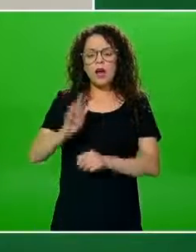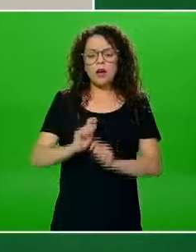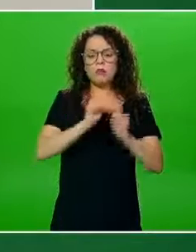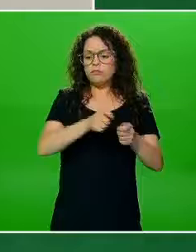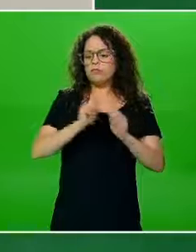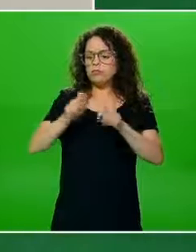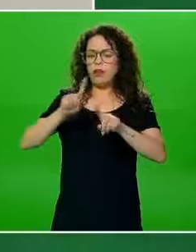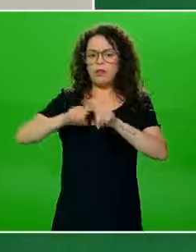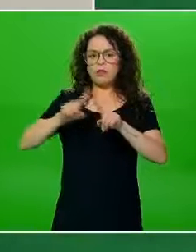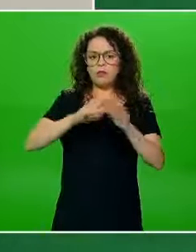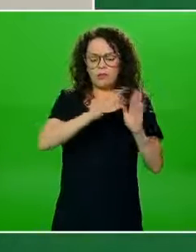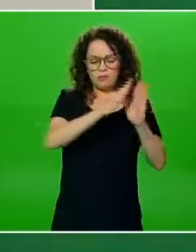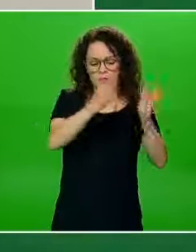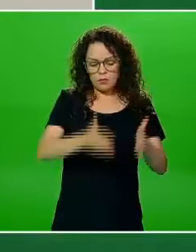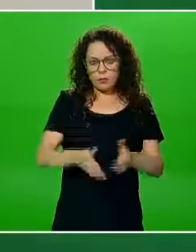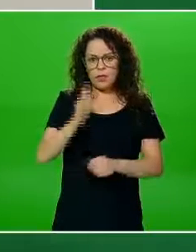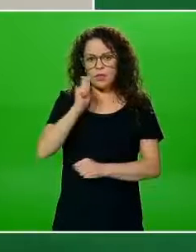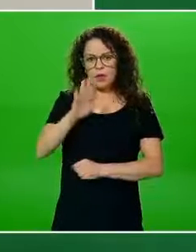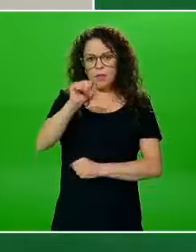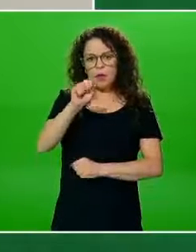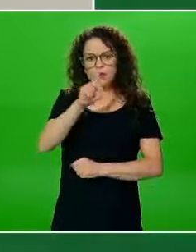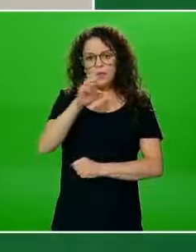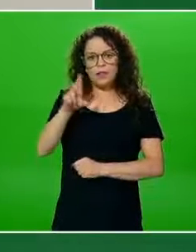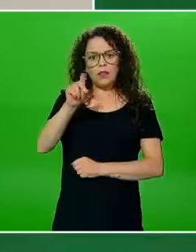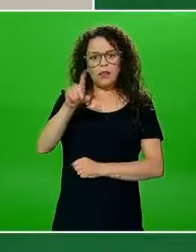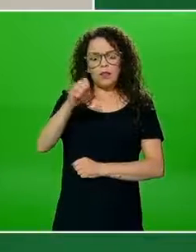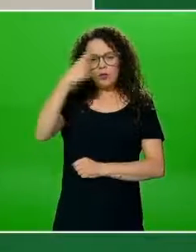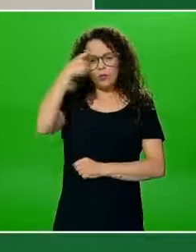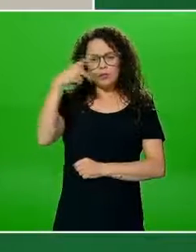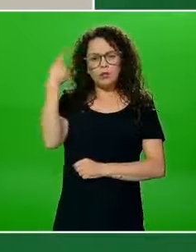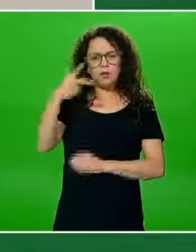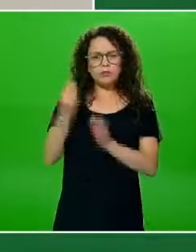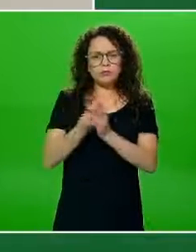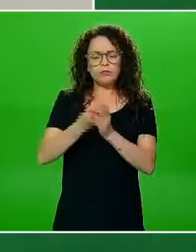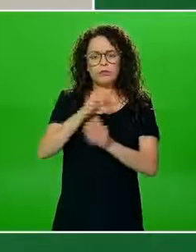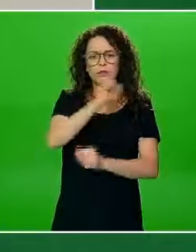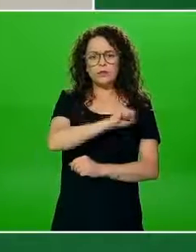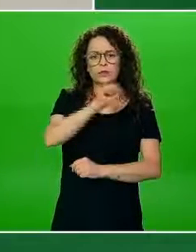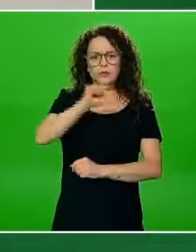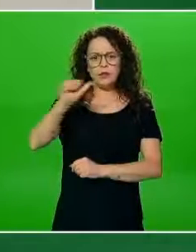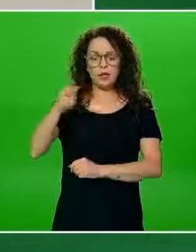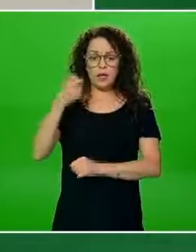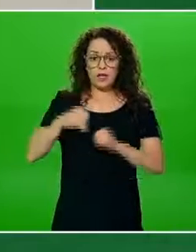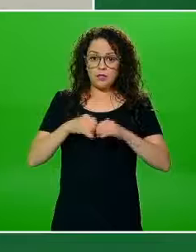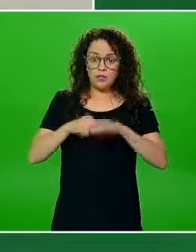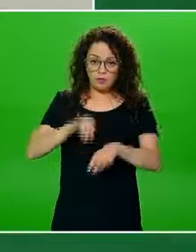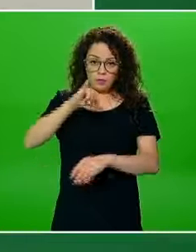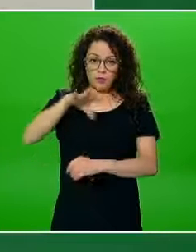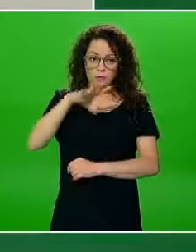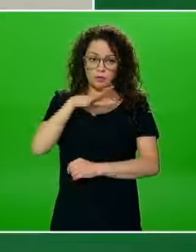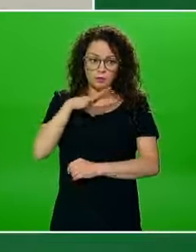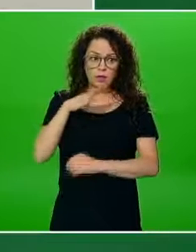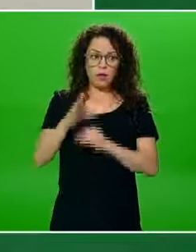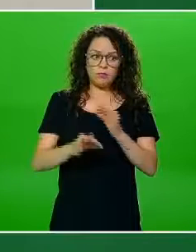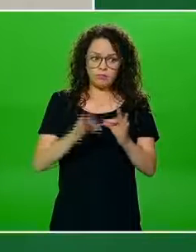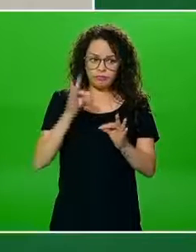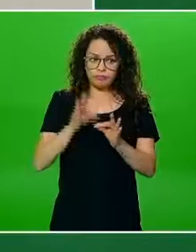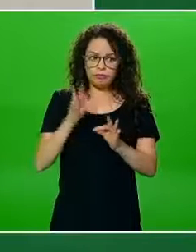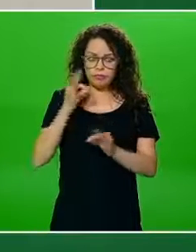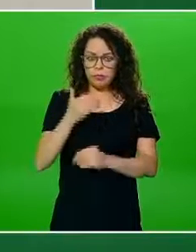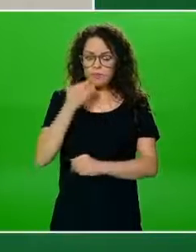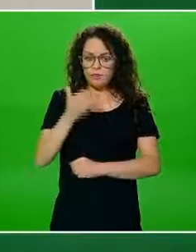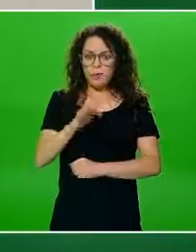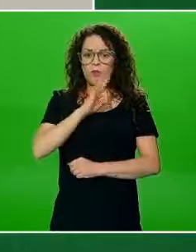servidores y las bases de datos de la Secretaría de Salud. Por lo tanto, la información se tiene, es una información nominal que permite